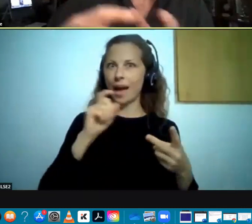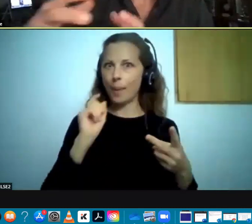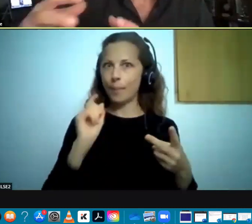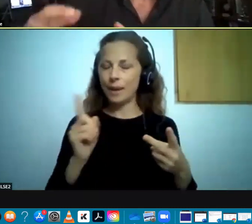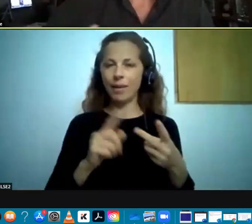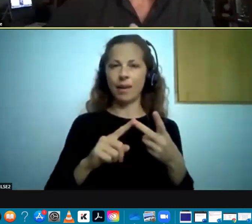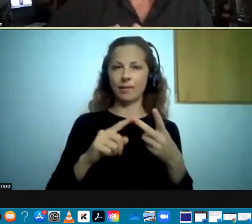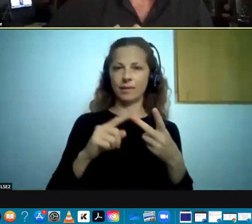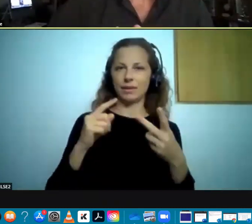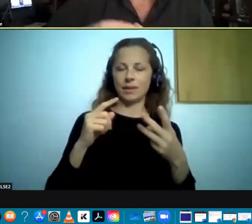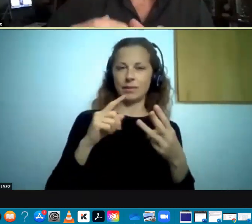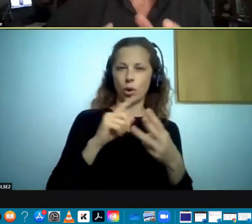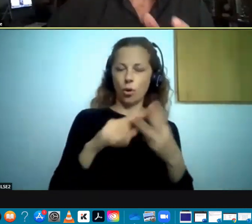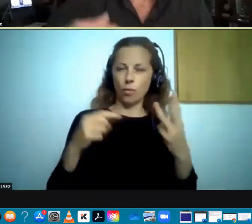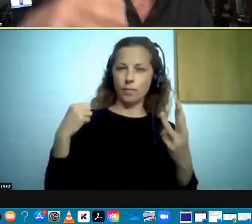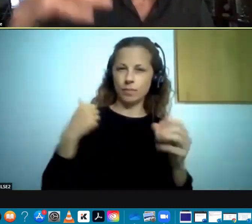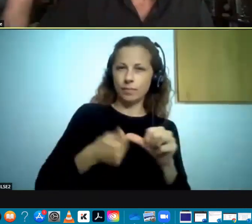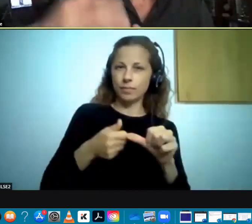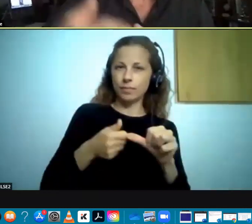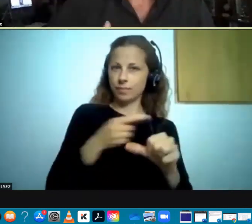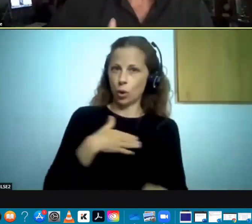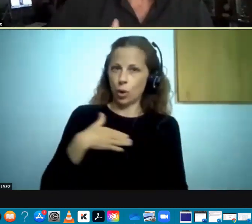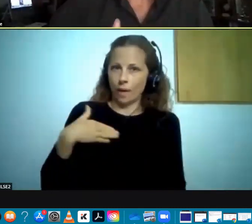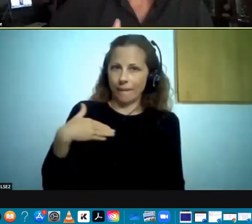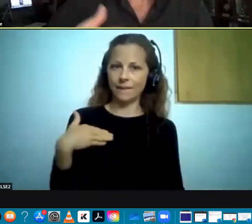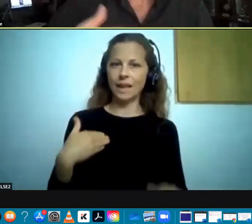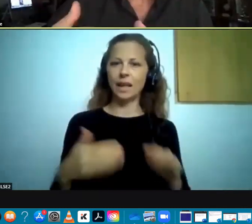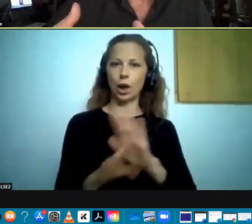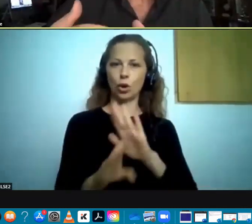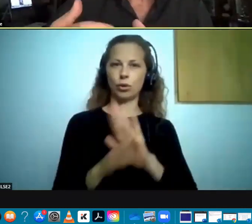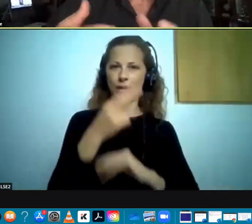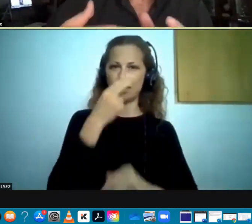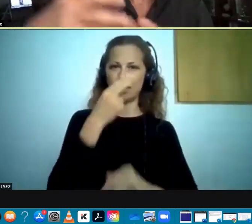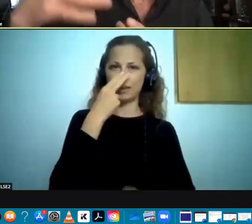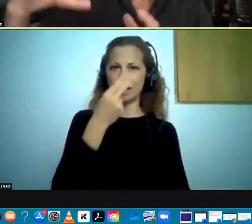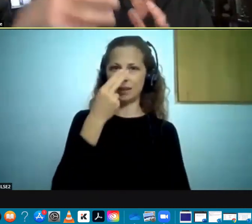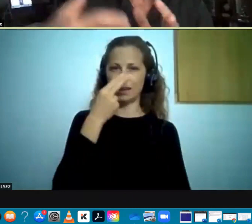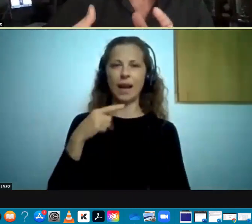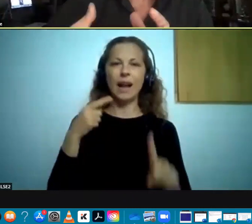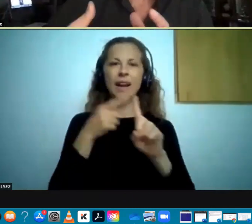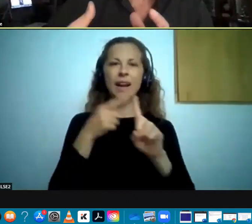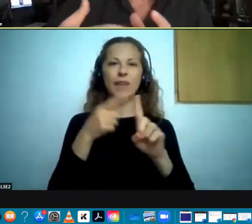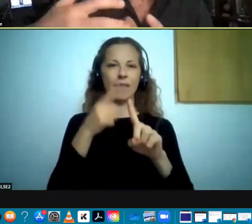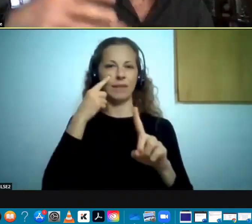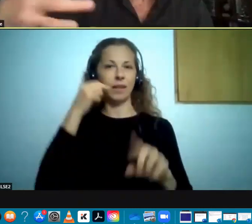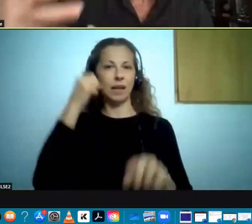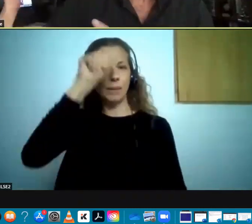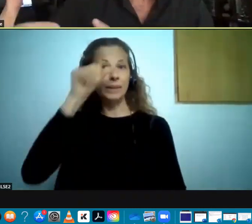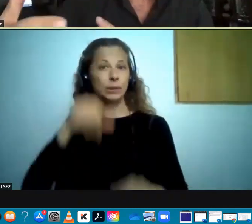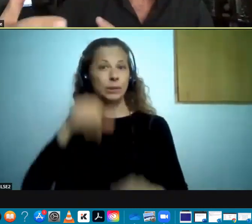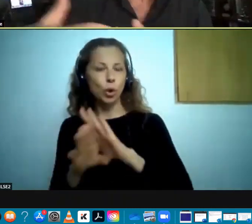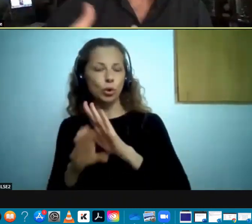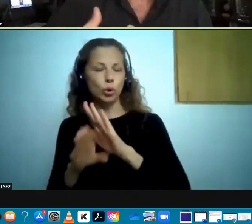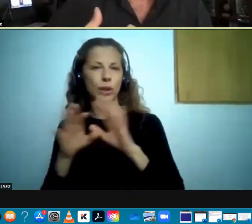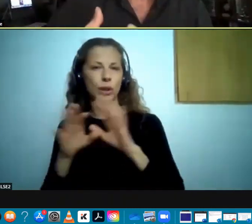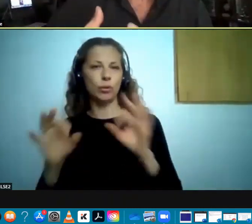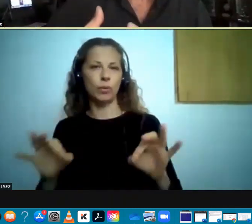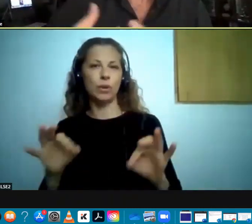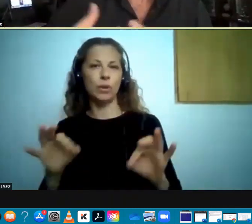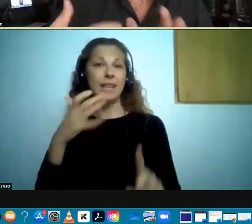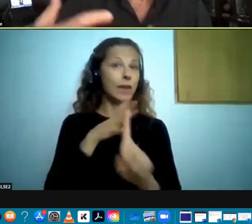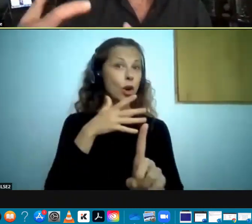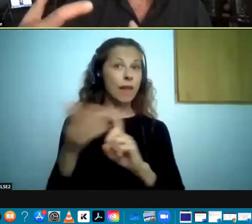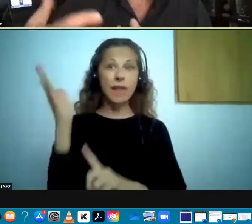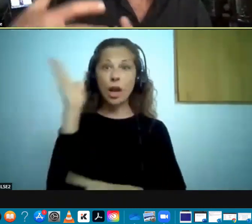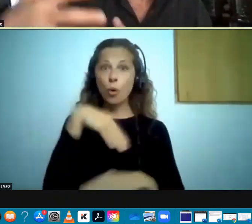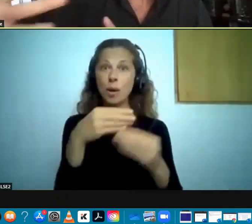existido para mantener las relaciones sobre las referencias del machismo, si no hubiera existido la violencia en algún momento de la historia,